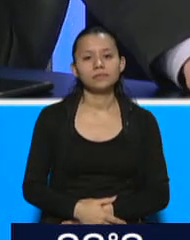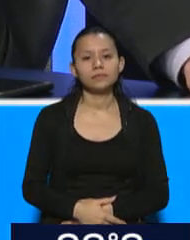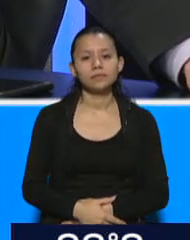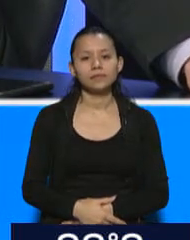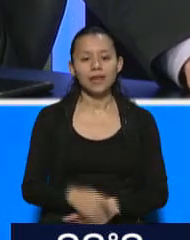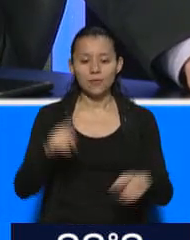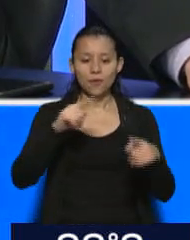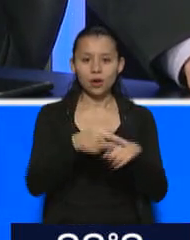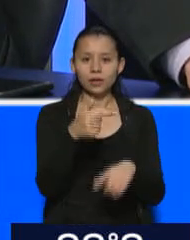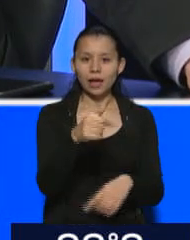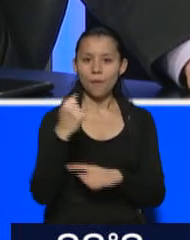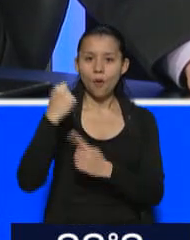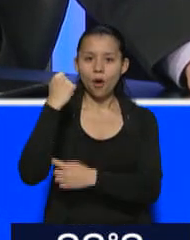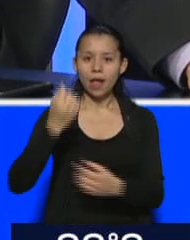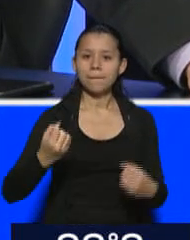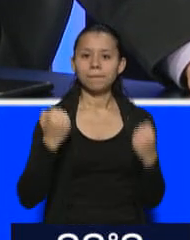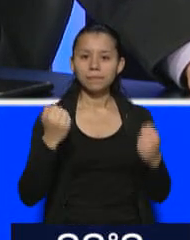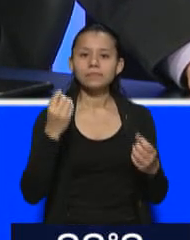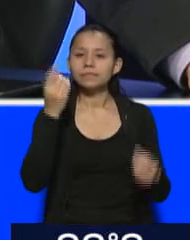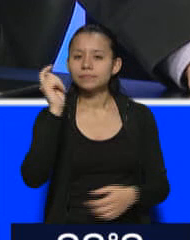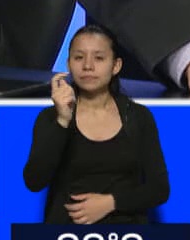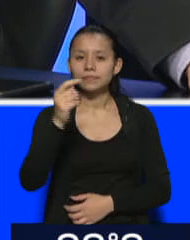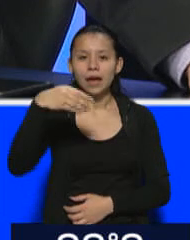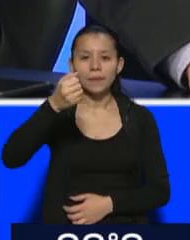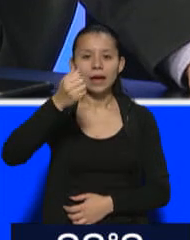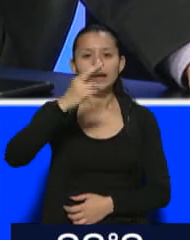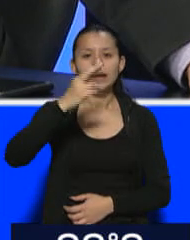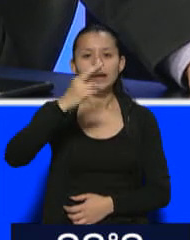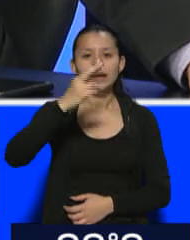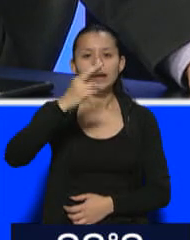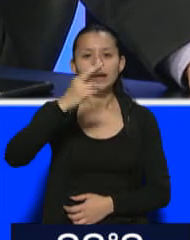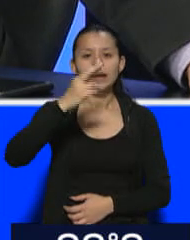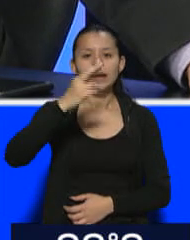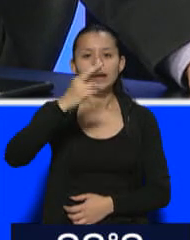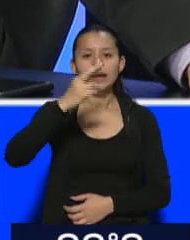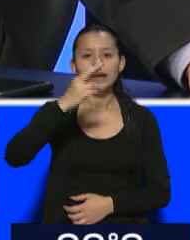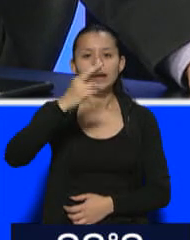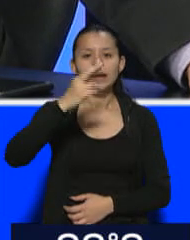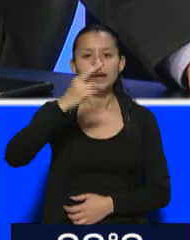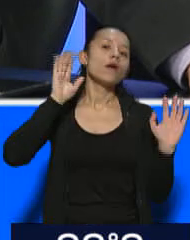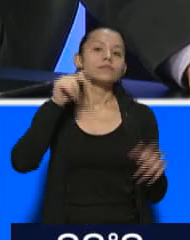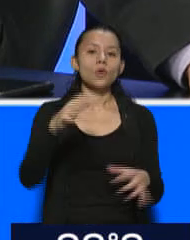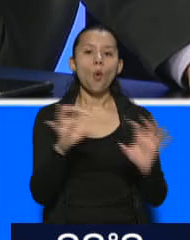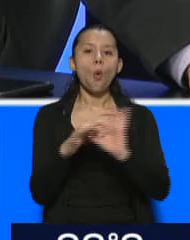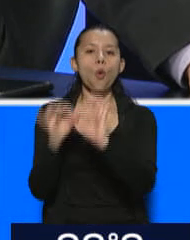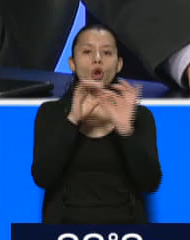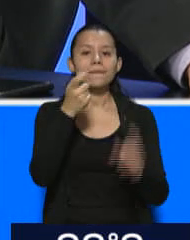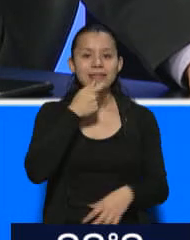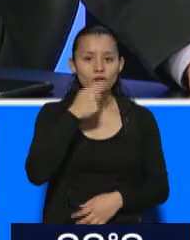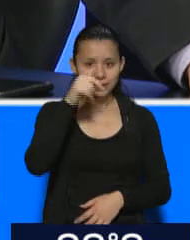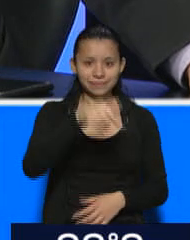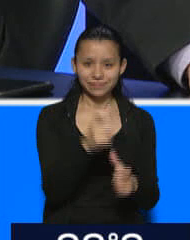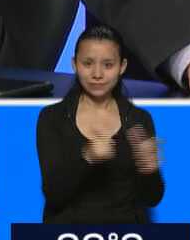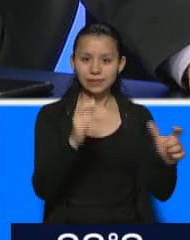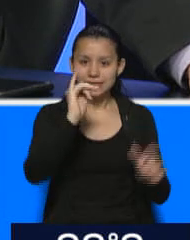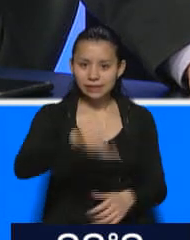política, como ya se sabía, era el de marchismo, o la Unión Mendocina, que ya le adelantó a este gobierno que no le va a aprobar el